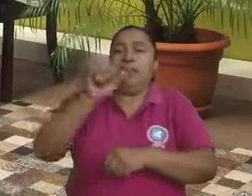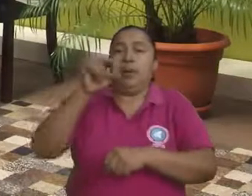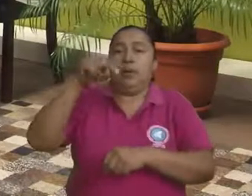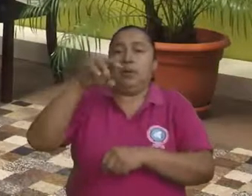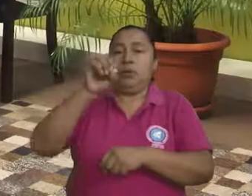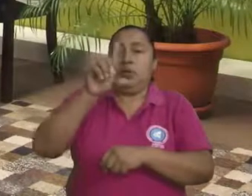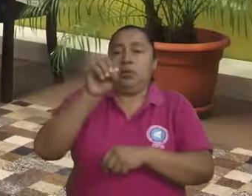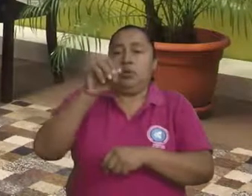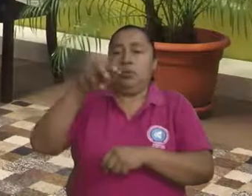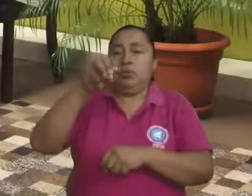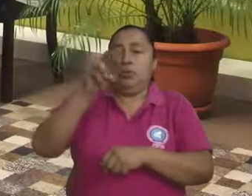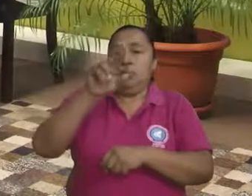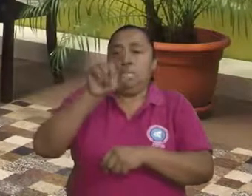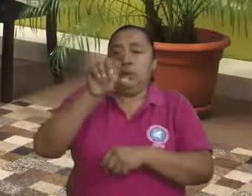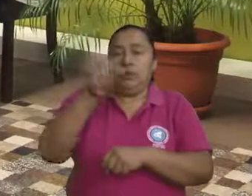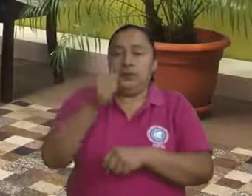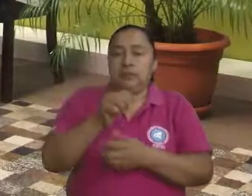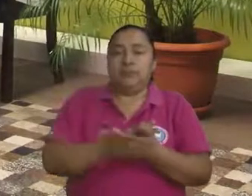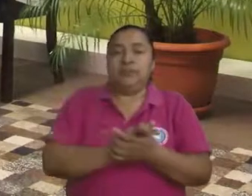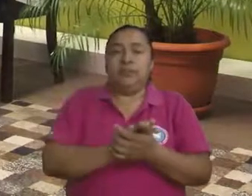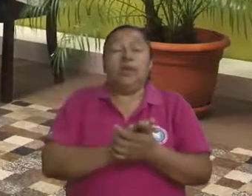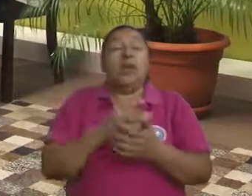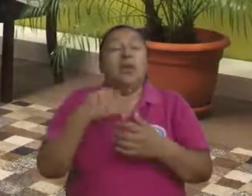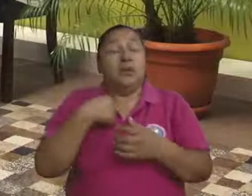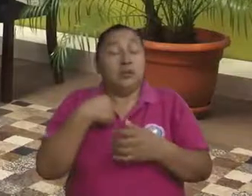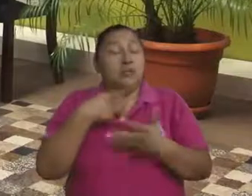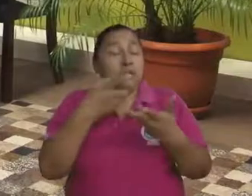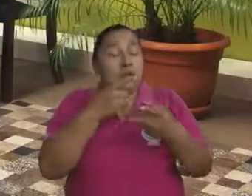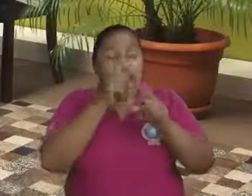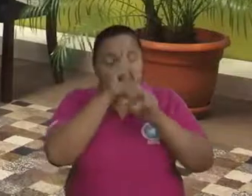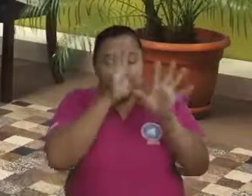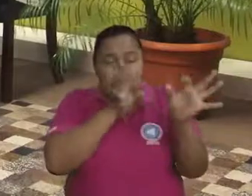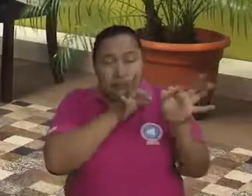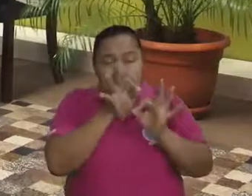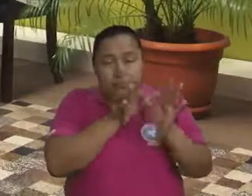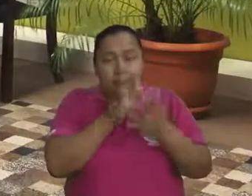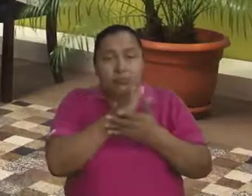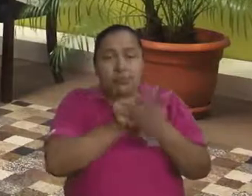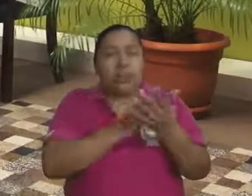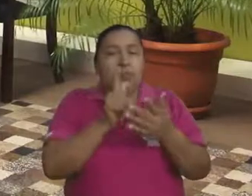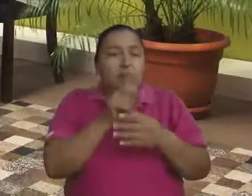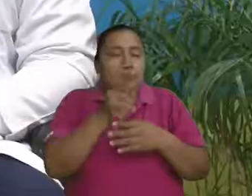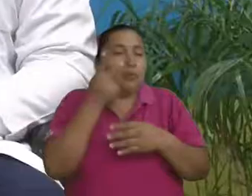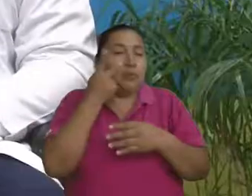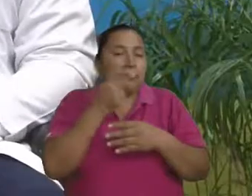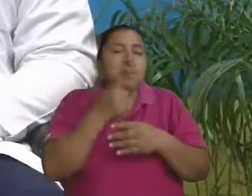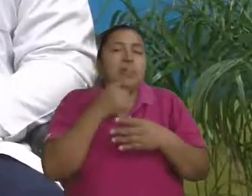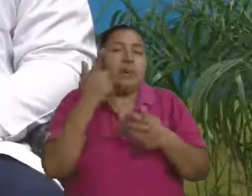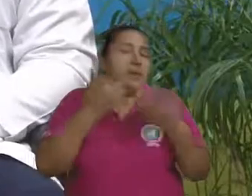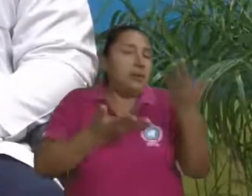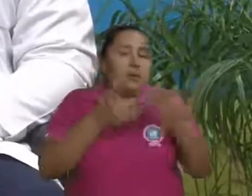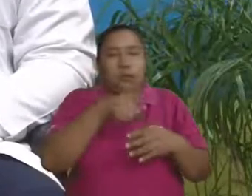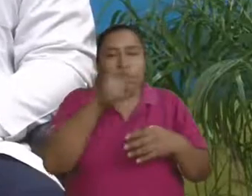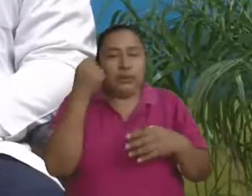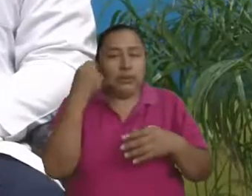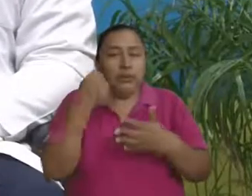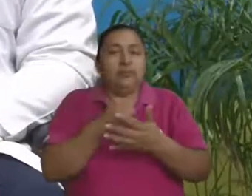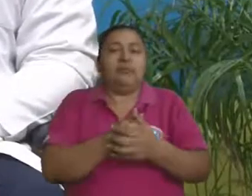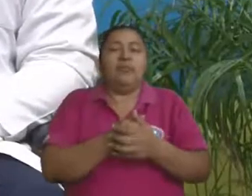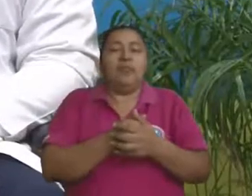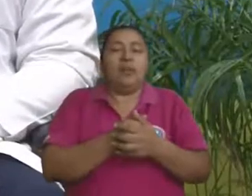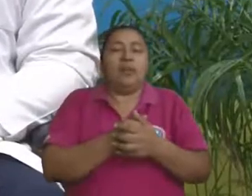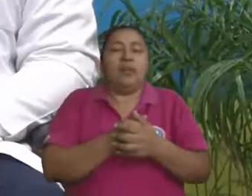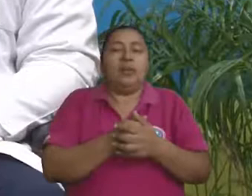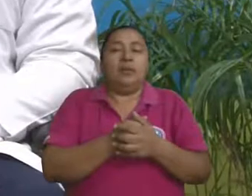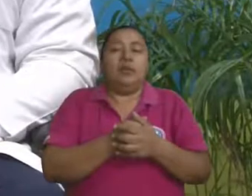es. Bueno, quería hacer la salvedad porque tal vez algunos televidentes no nos interpretan bien. Sí, sí, sí. Claro.